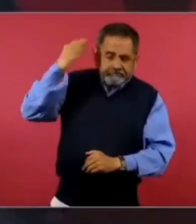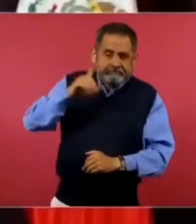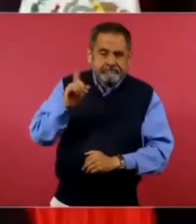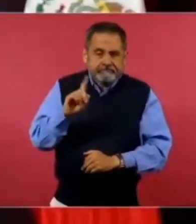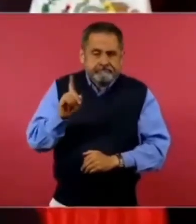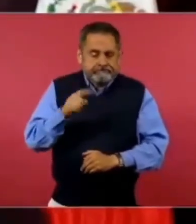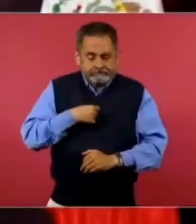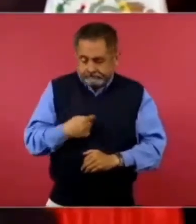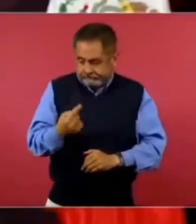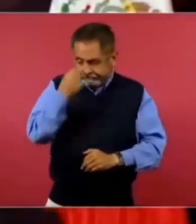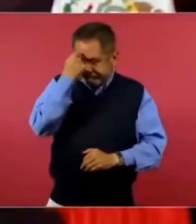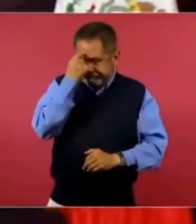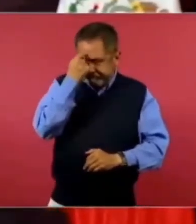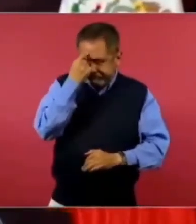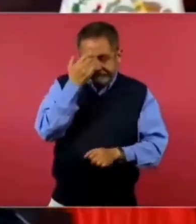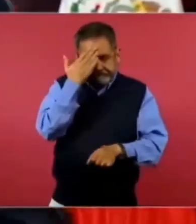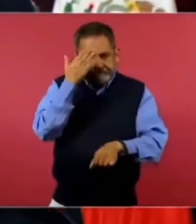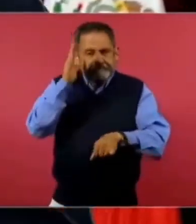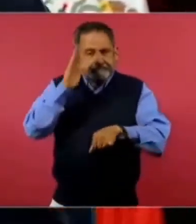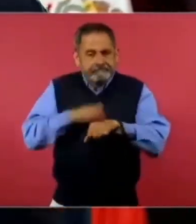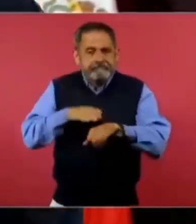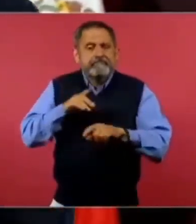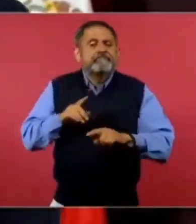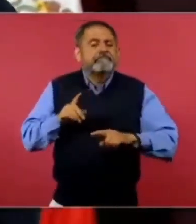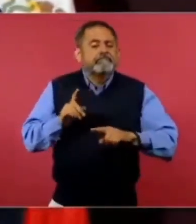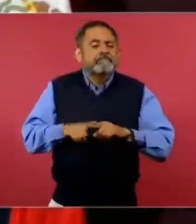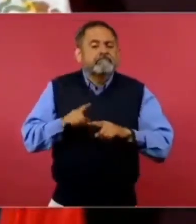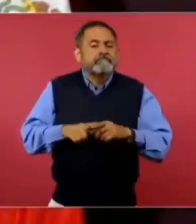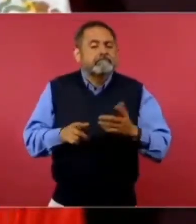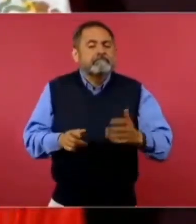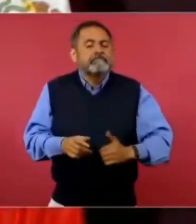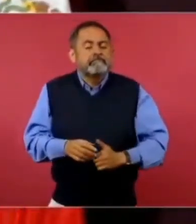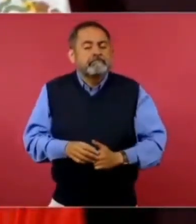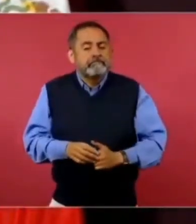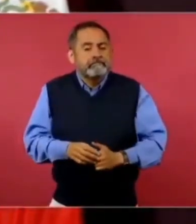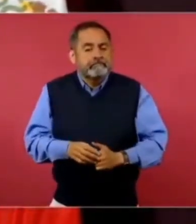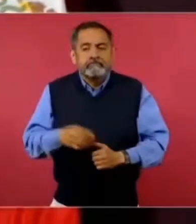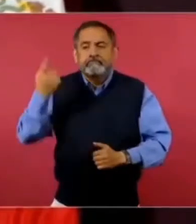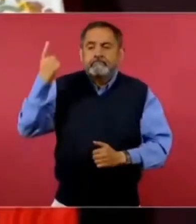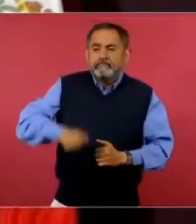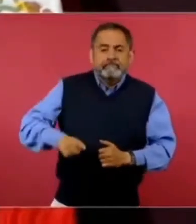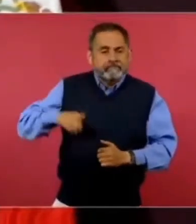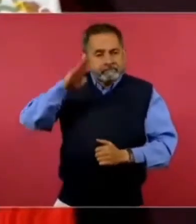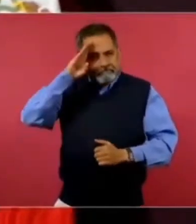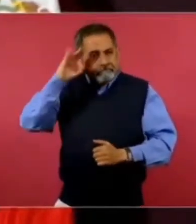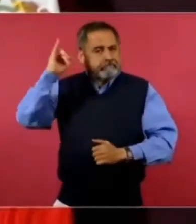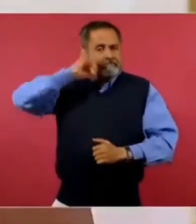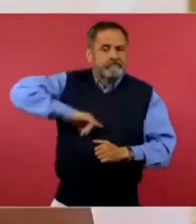quién es el que nos manda,